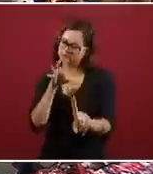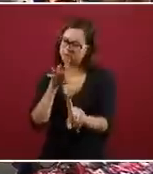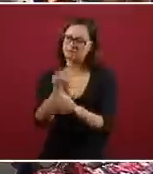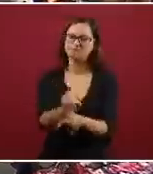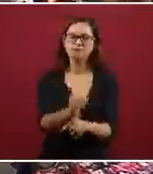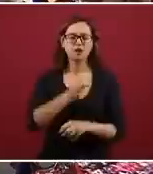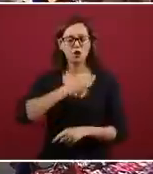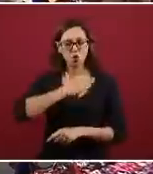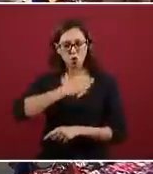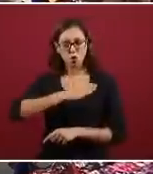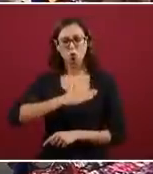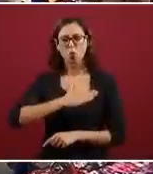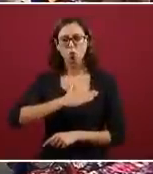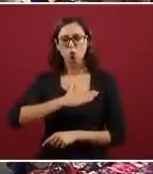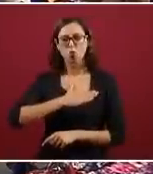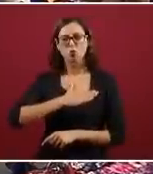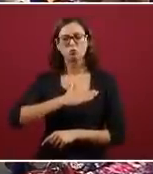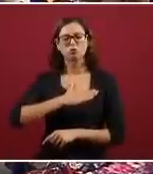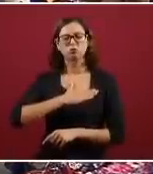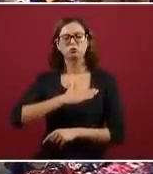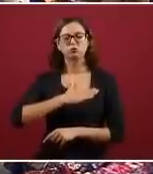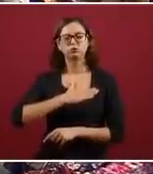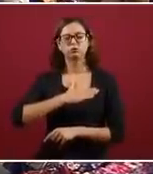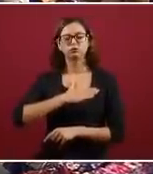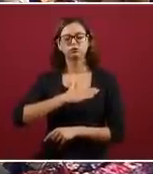justicia, de